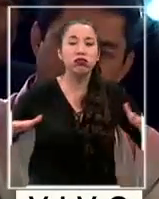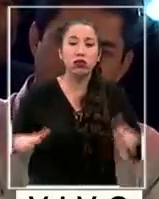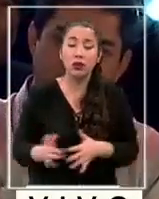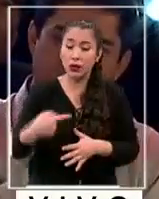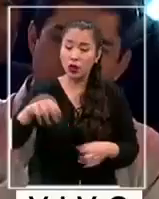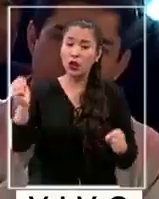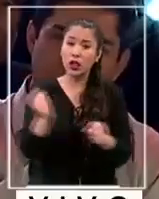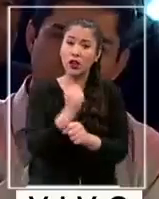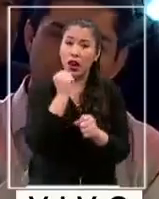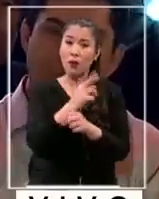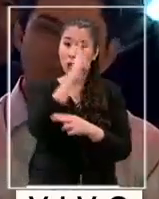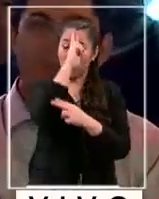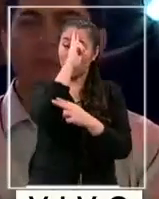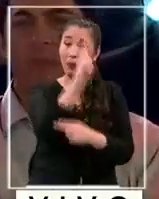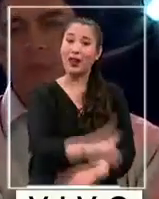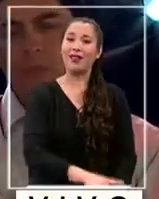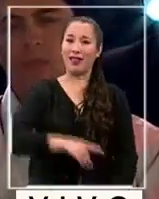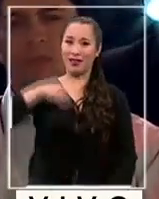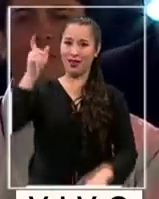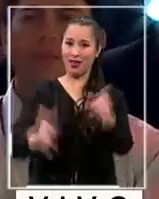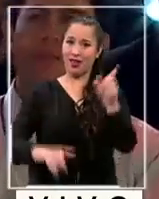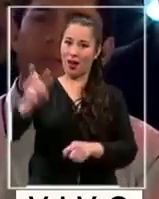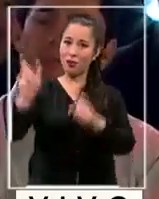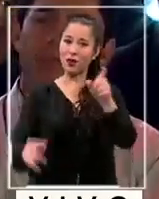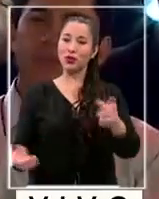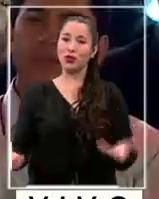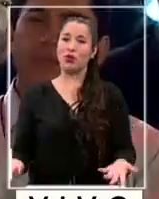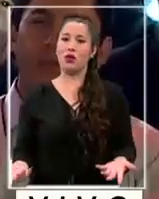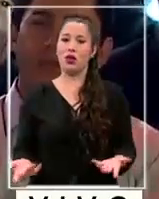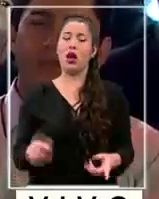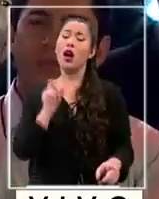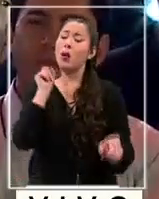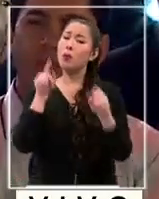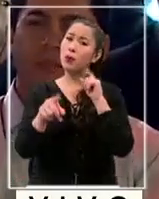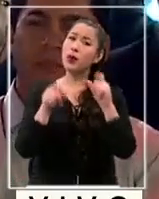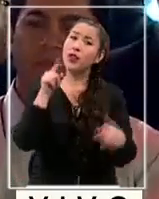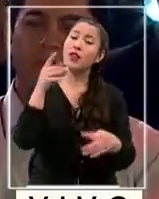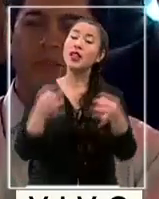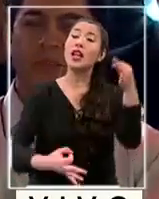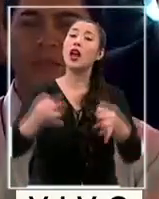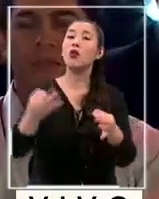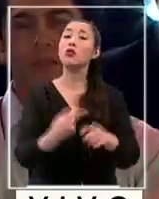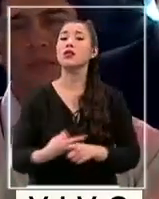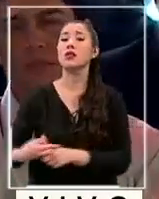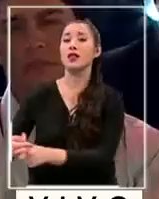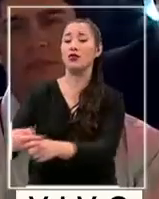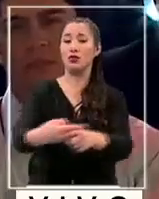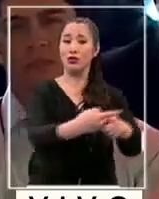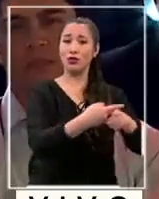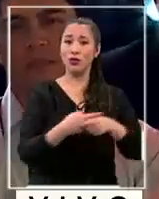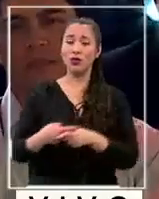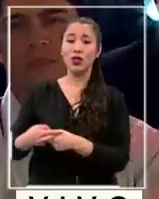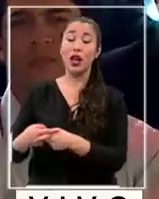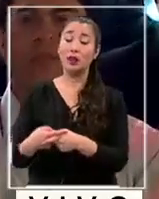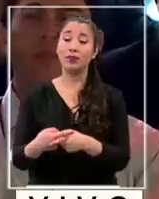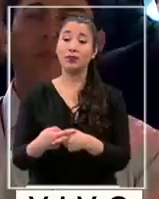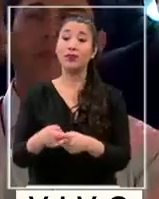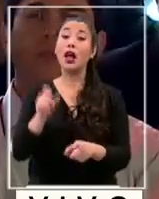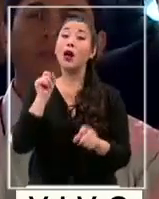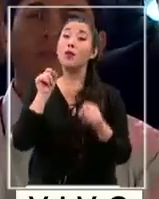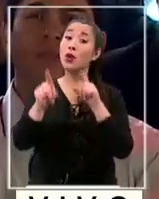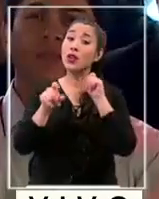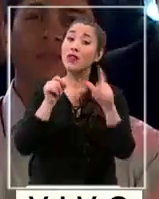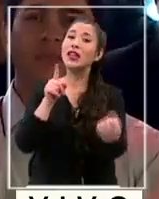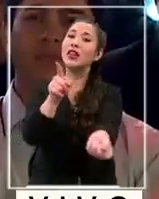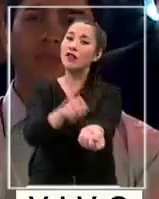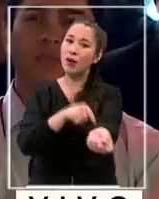por respetar la dignidad de mi gente, por defender la justicia social, por defender a la familia y